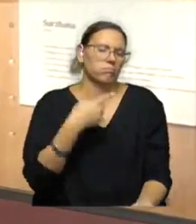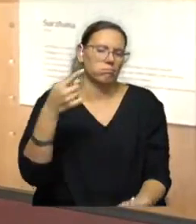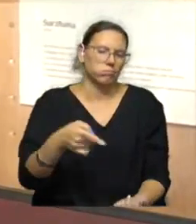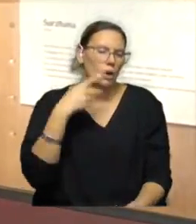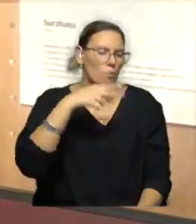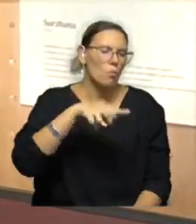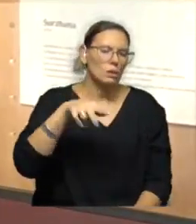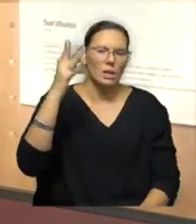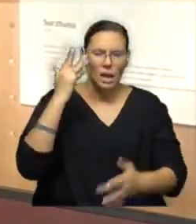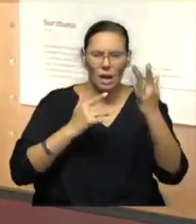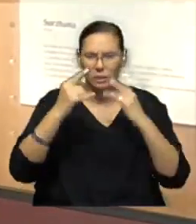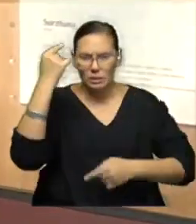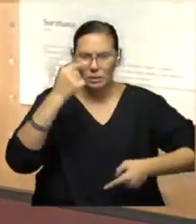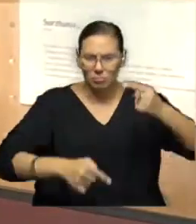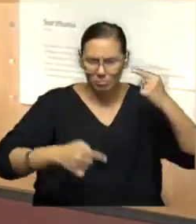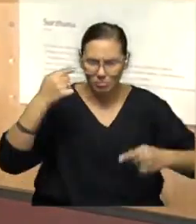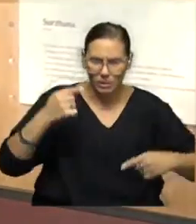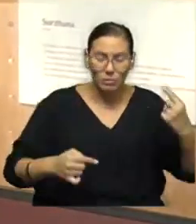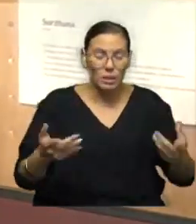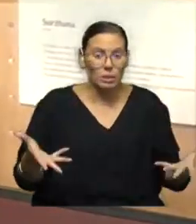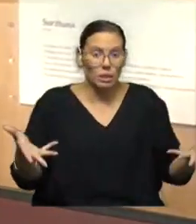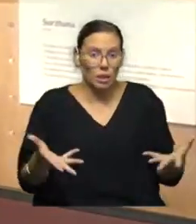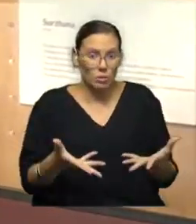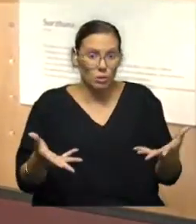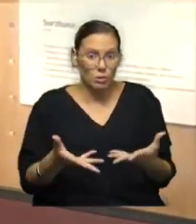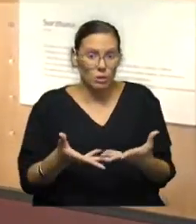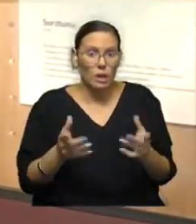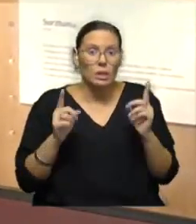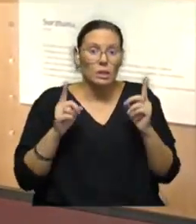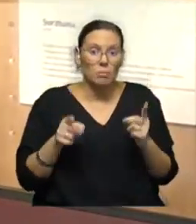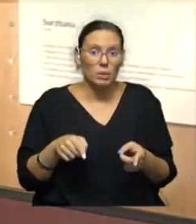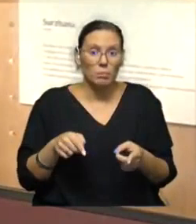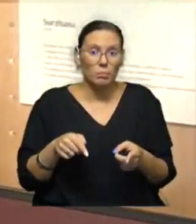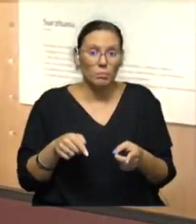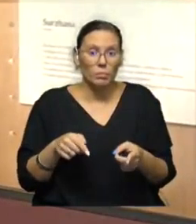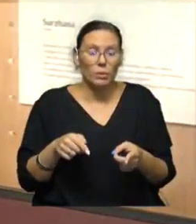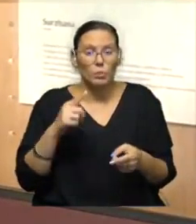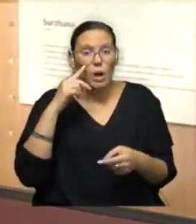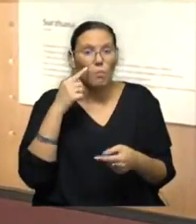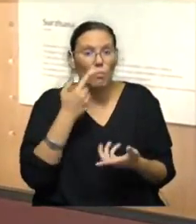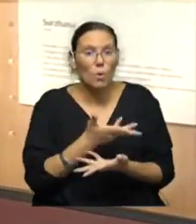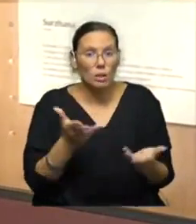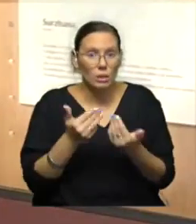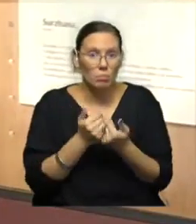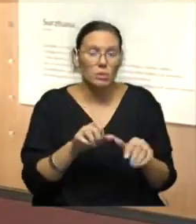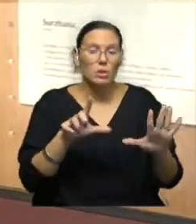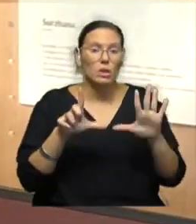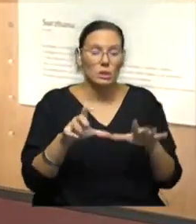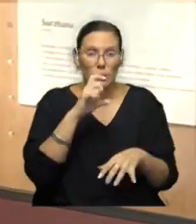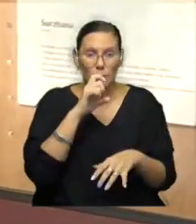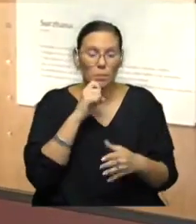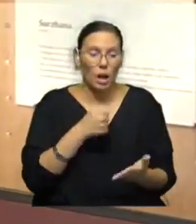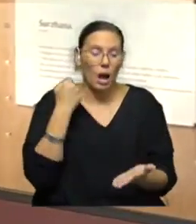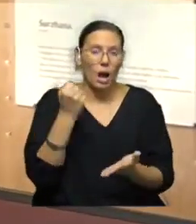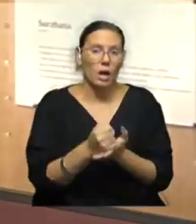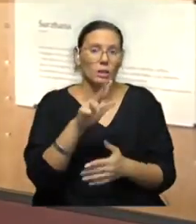muestras artísticas de diferente tipo. En este caso no es la excepción. Estamos acá porque hay una muestra que arrancó el 7 de marzo y se extiende